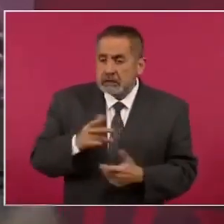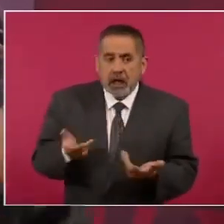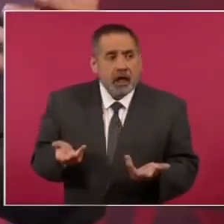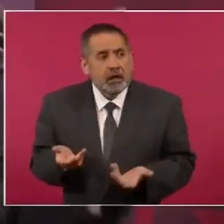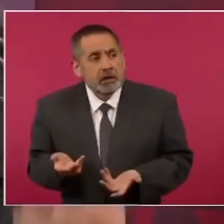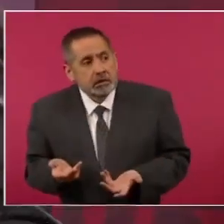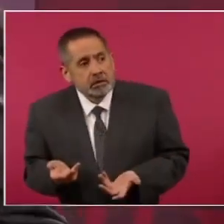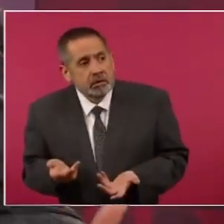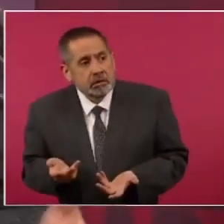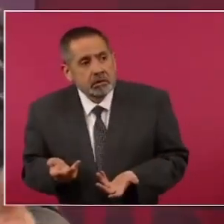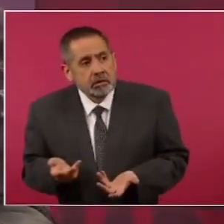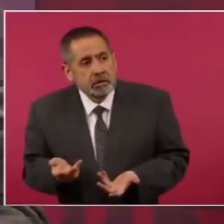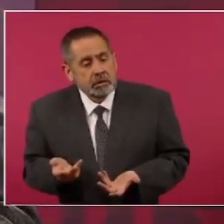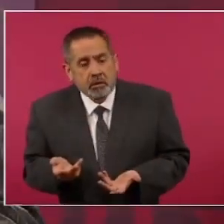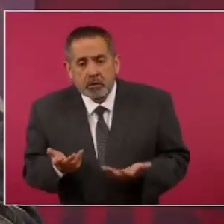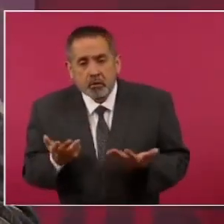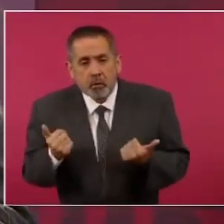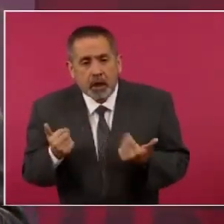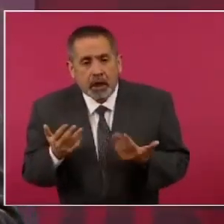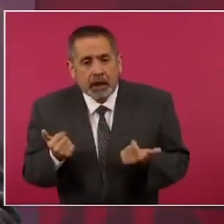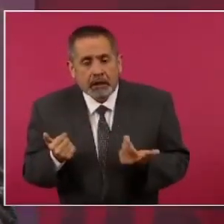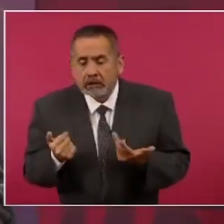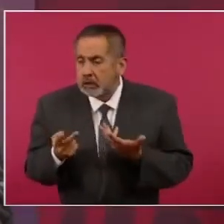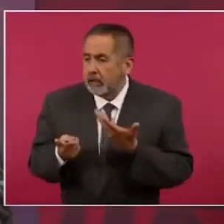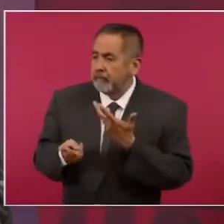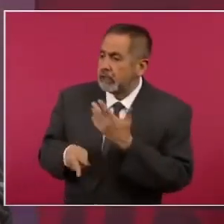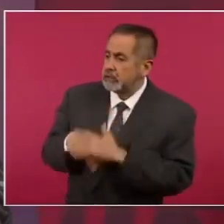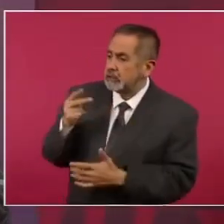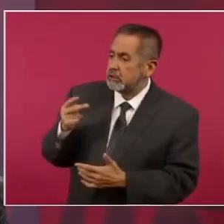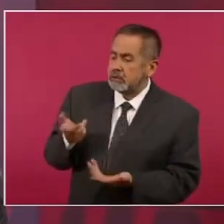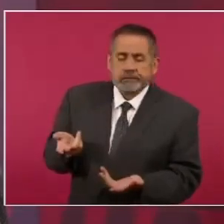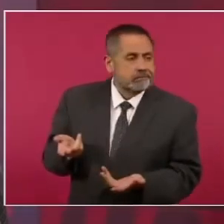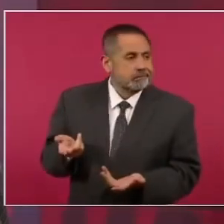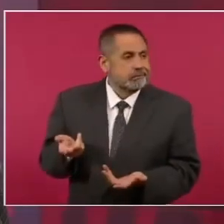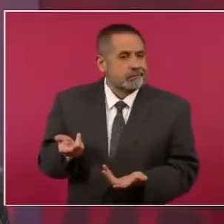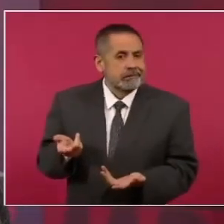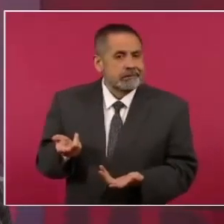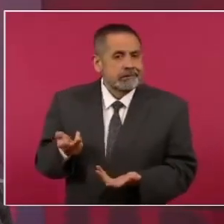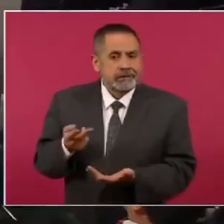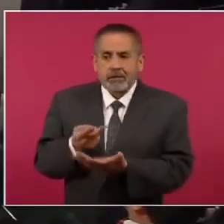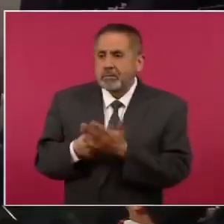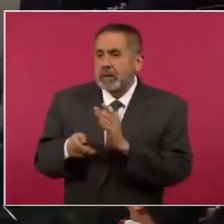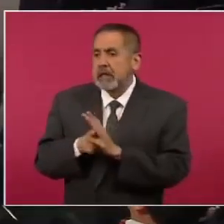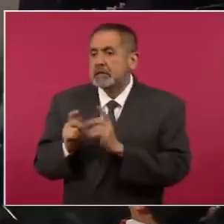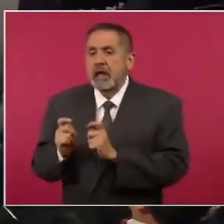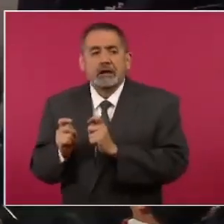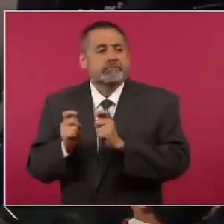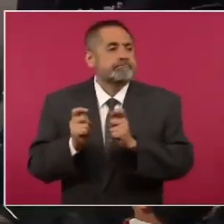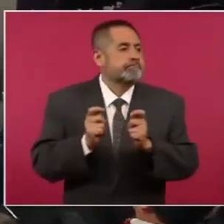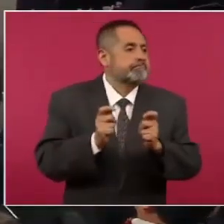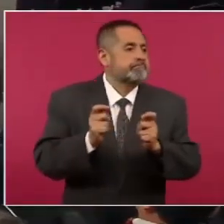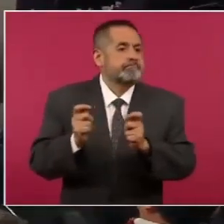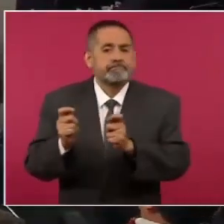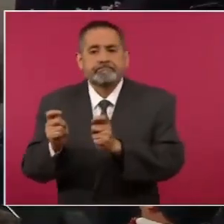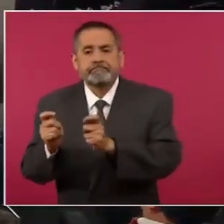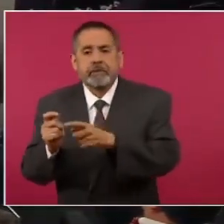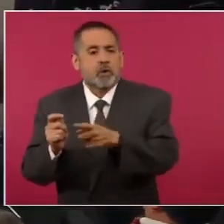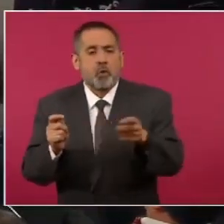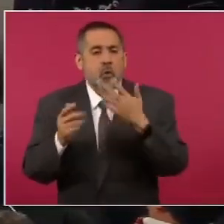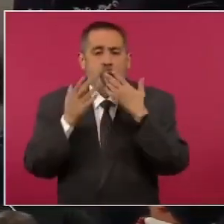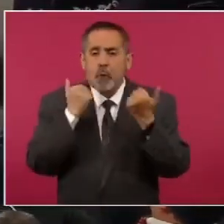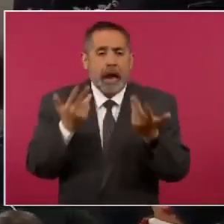se quedan vacías las plazas, continúan vacías.